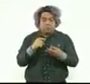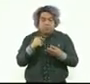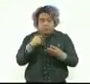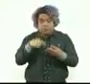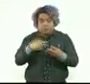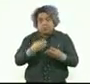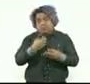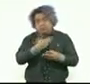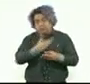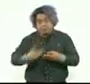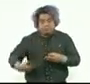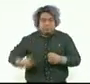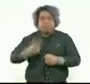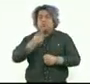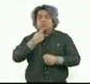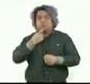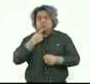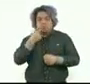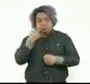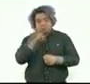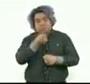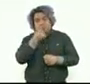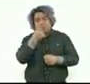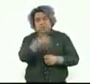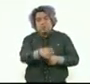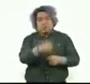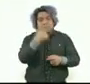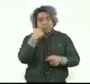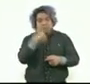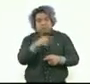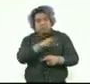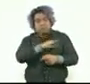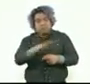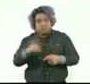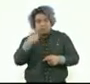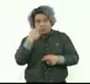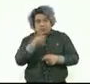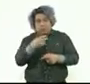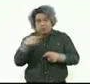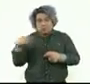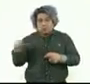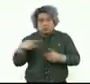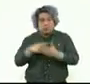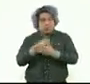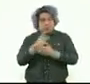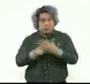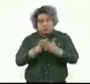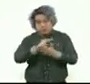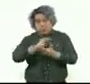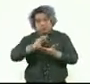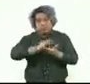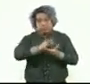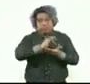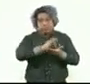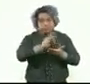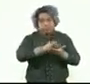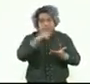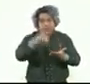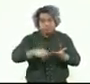dio la instrucción de apoyar ese plan de intervención que hacía la Ciudad de